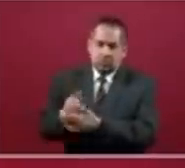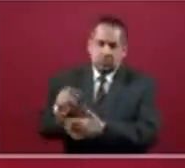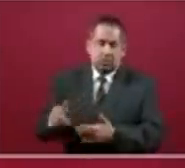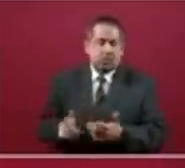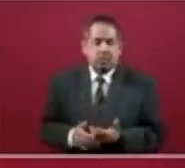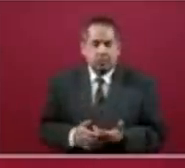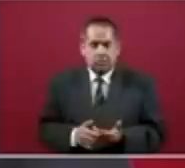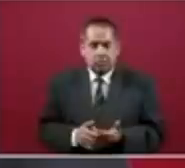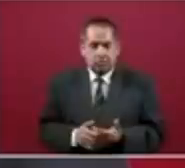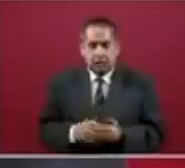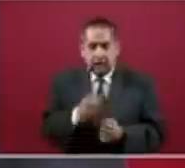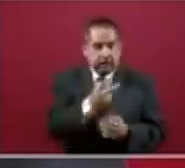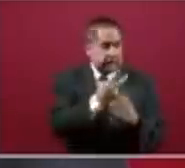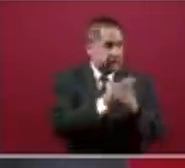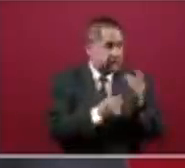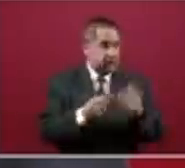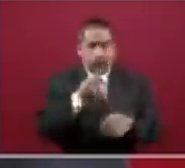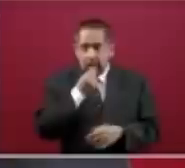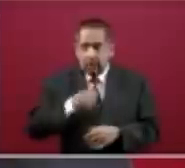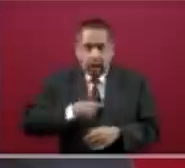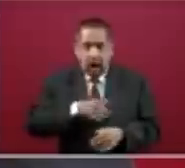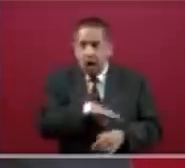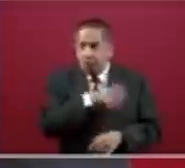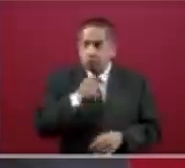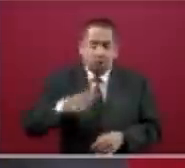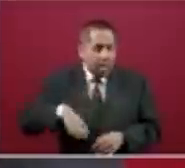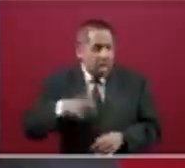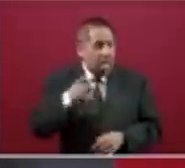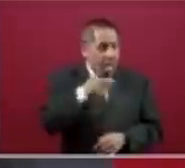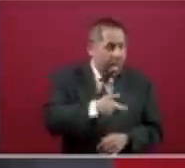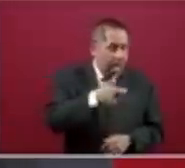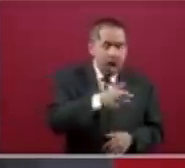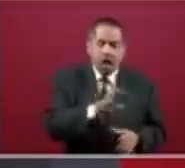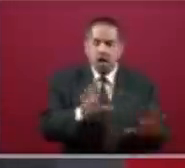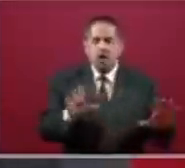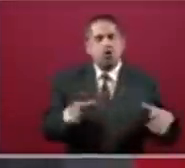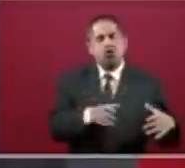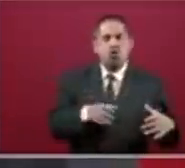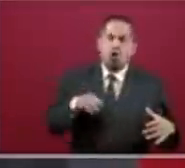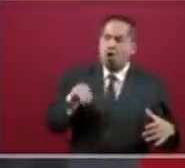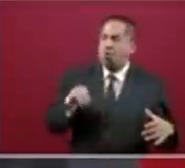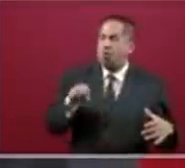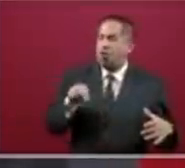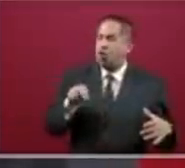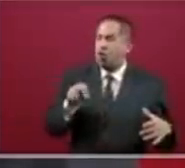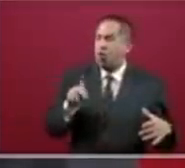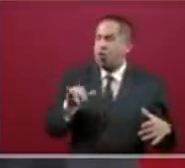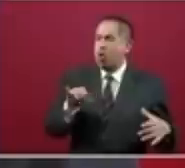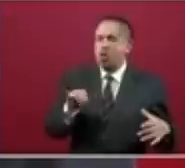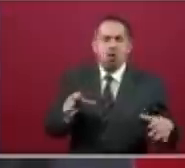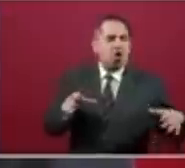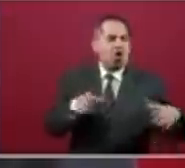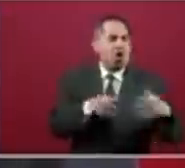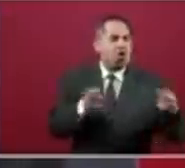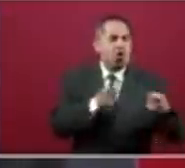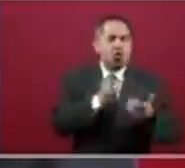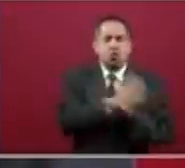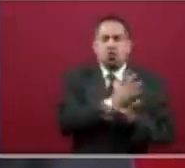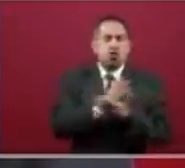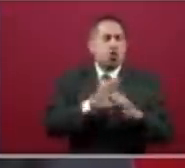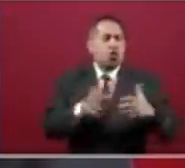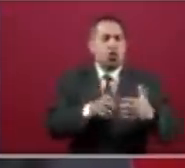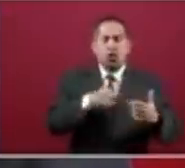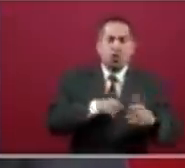de que no haya este tipo de abusos, que no haya monopolio, porque